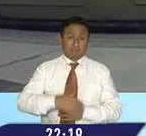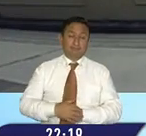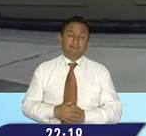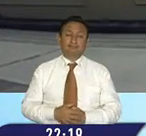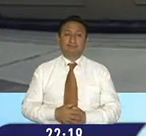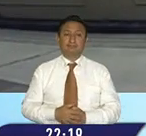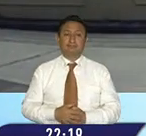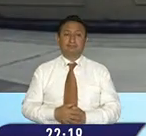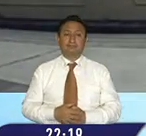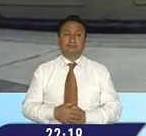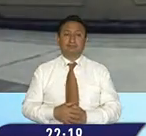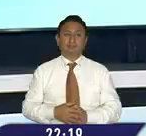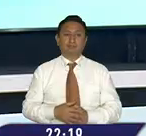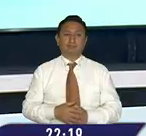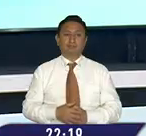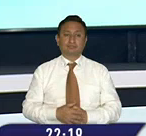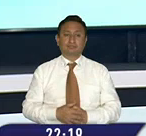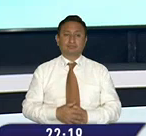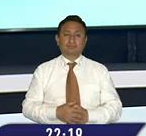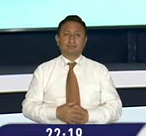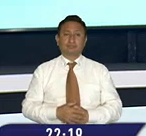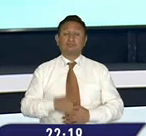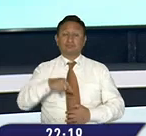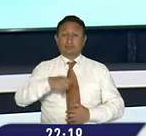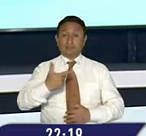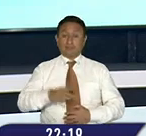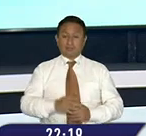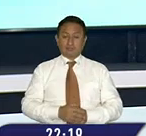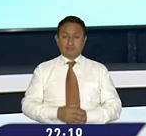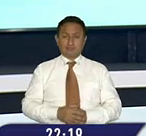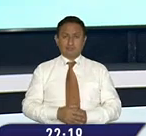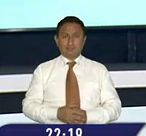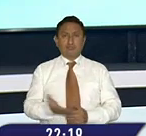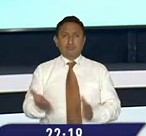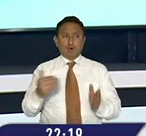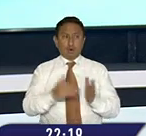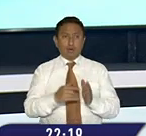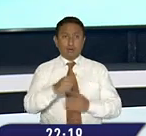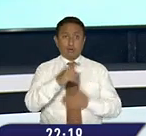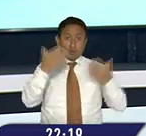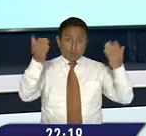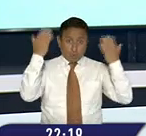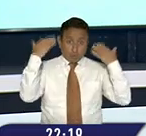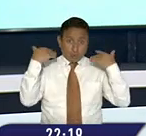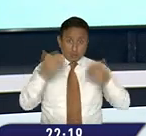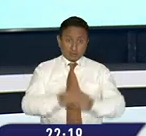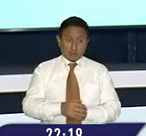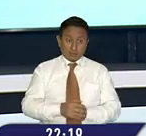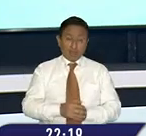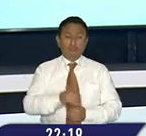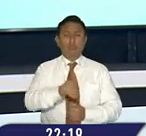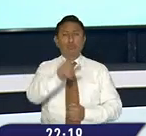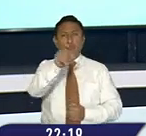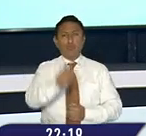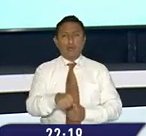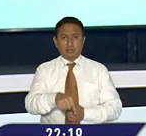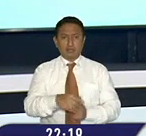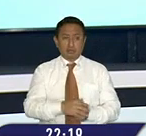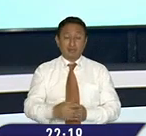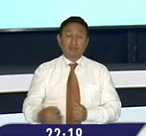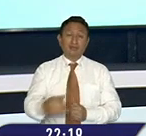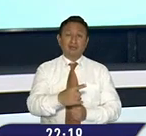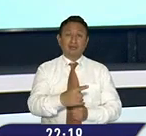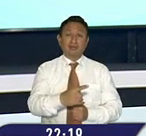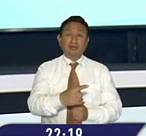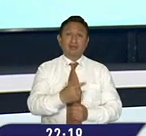Julio César Saón. Y se registró un nuevo atentado en Guayaquil. En esa ocasión, un sujeto prendió fuego